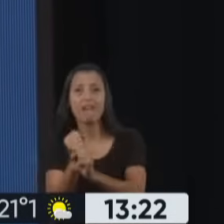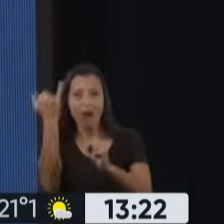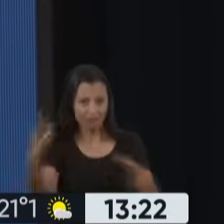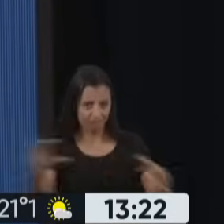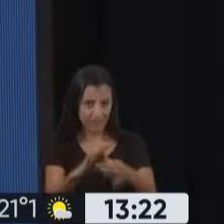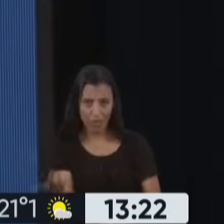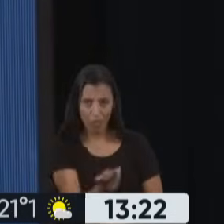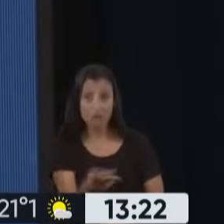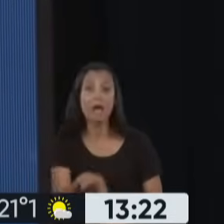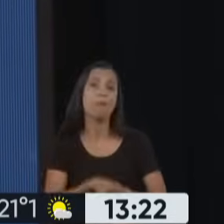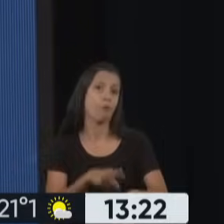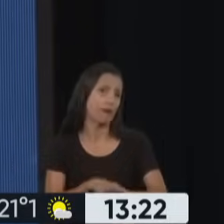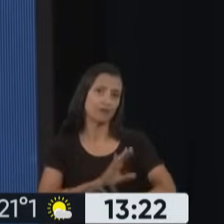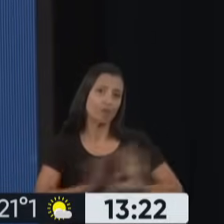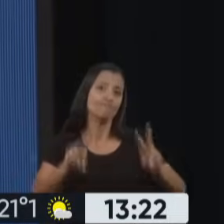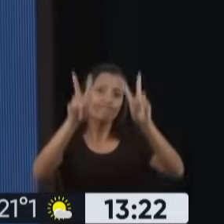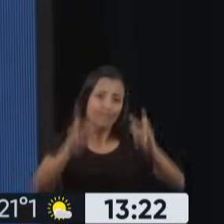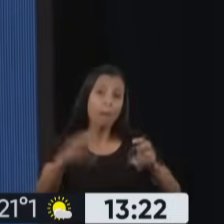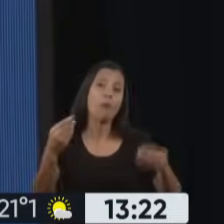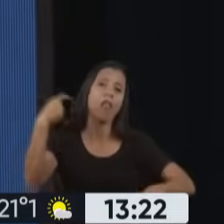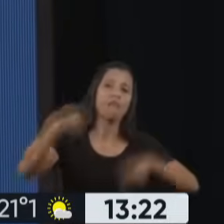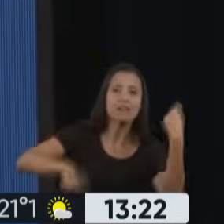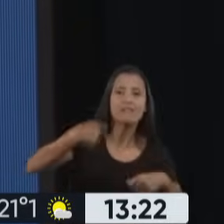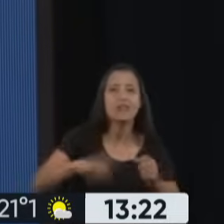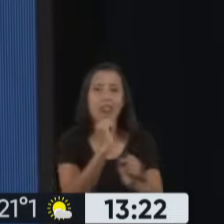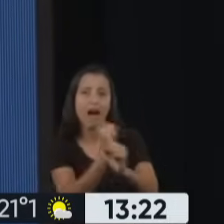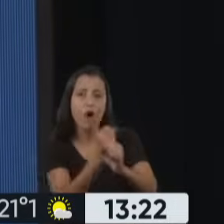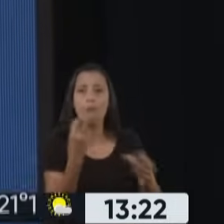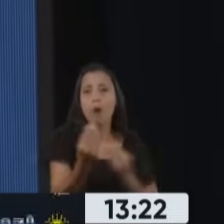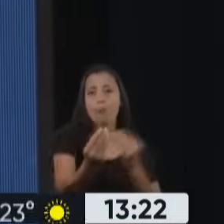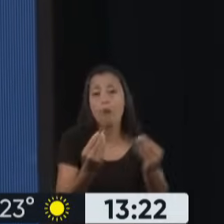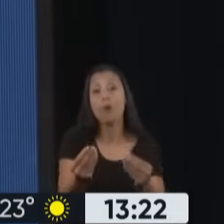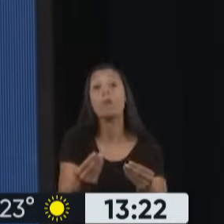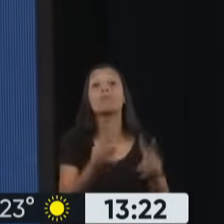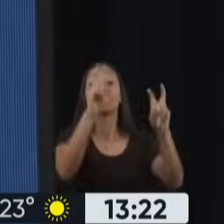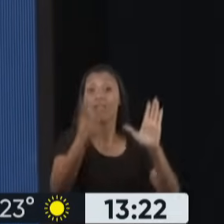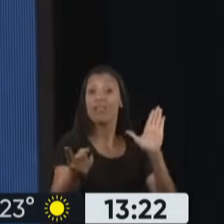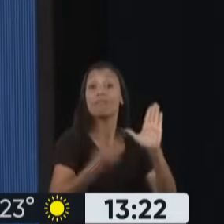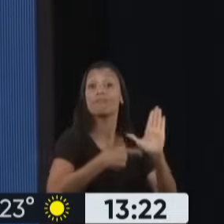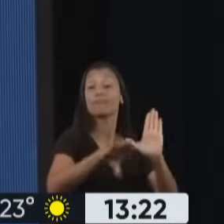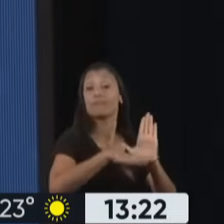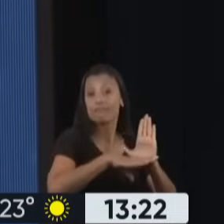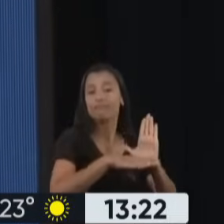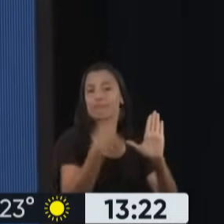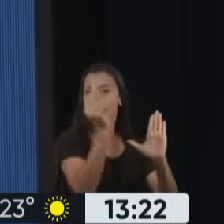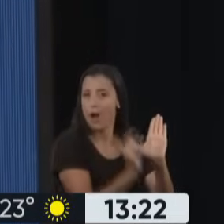Y ahí, digamos, ingresa toda la cuestión de la flexibilización laboral. Hay una parte en el decreto